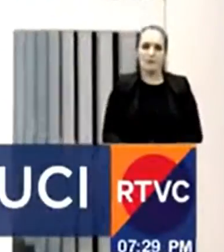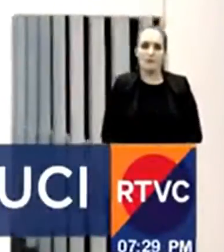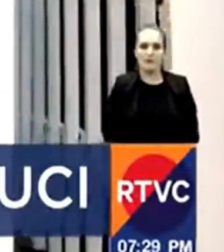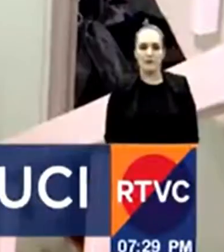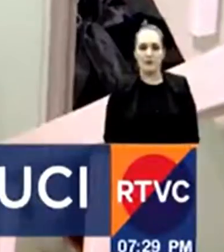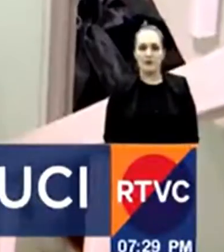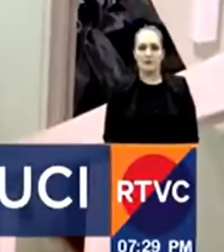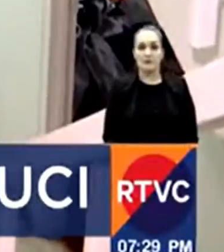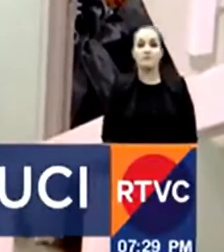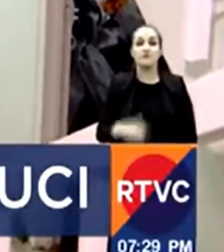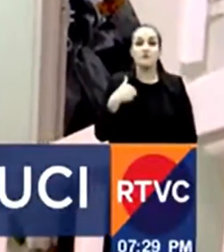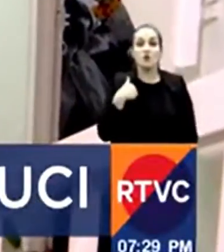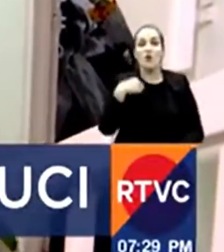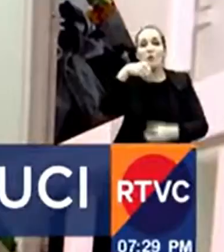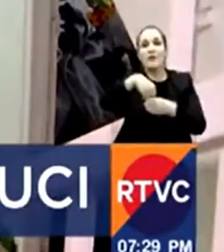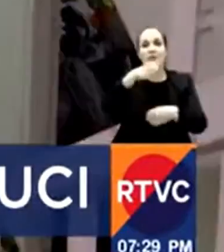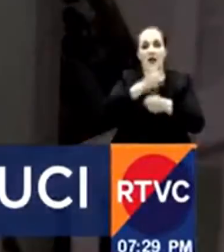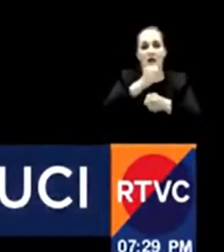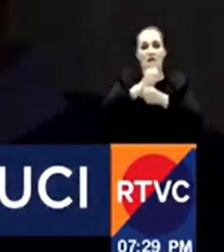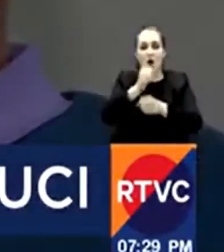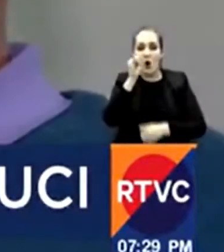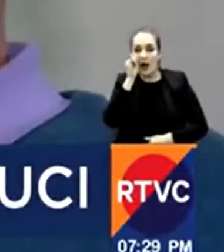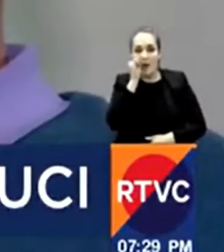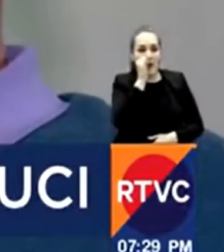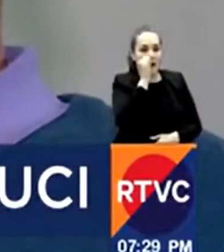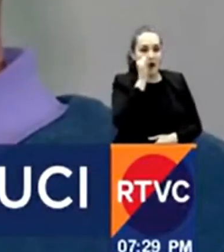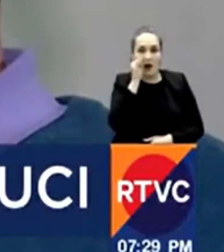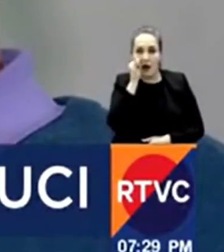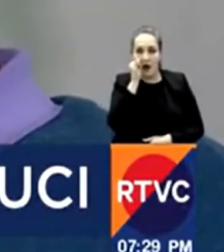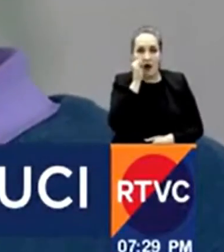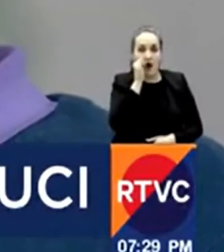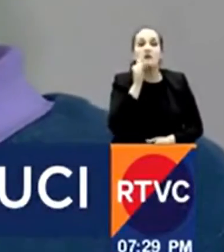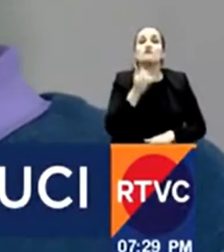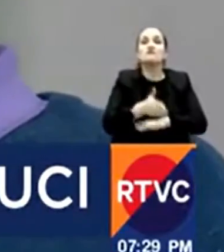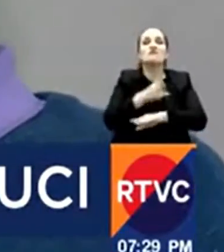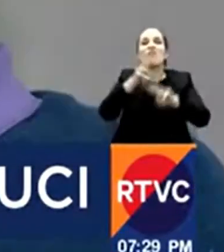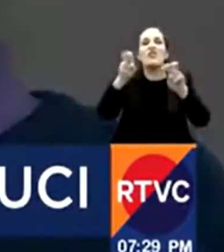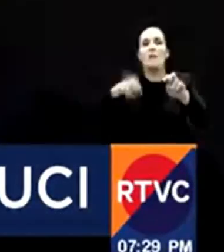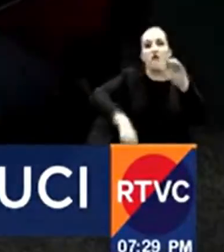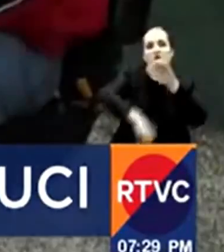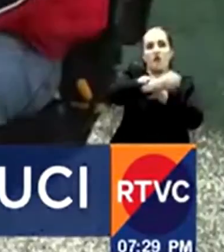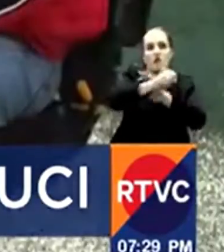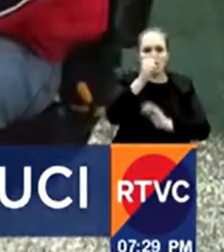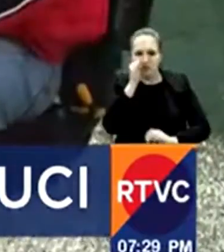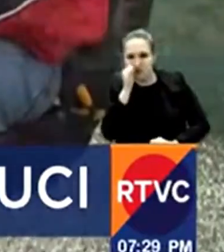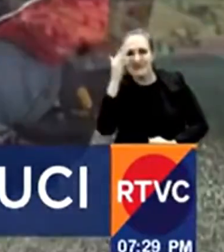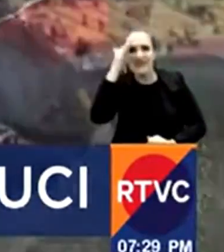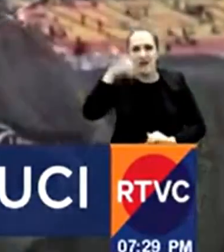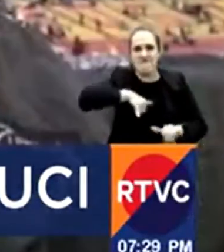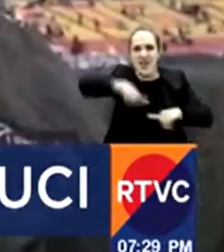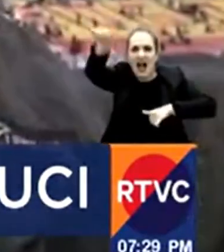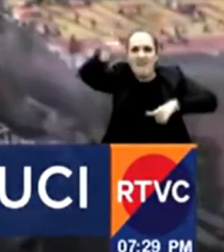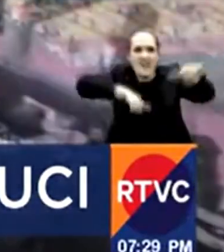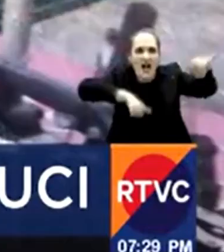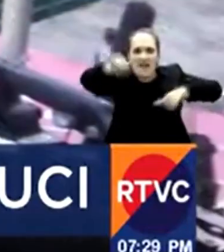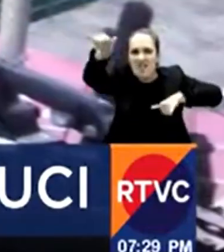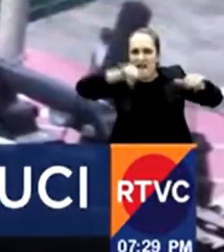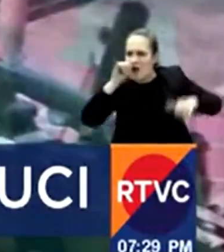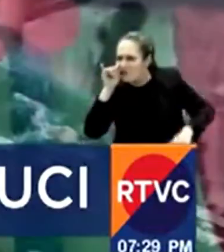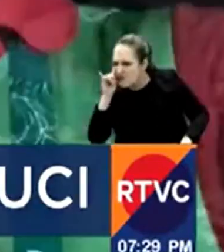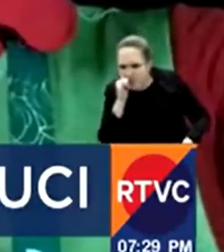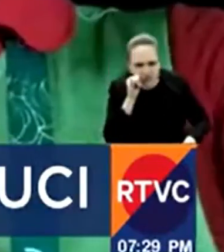Yo soy camarógrafo de televisión. Hacía el fútbol profesional colombiano y hay que viajar mucho, todos los días se está